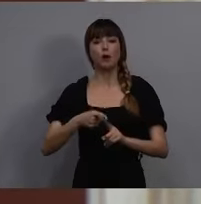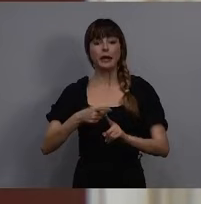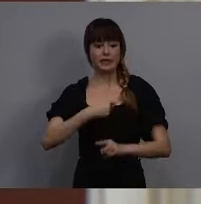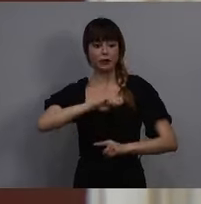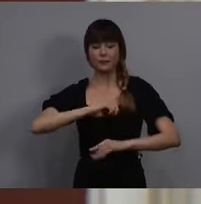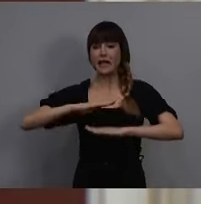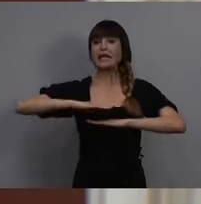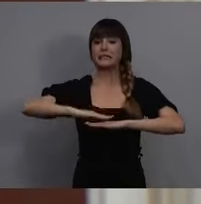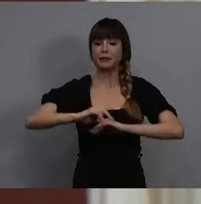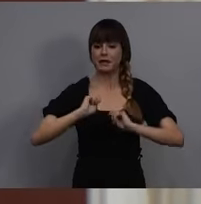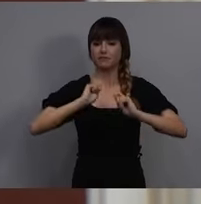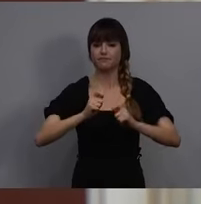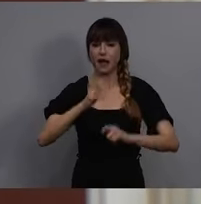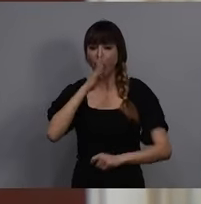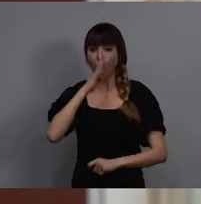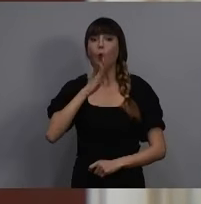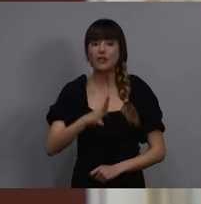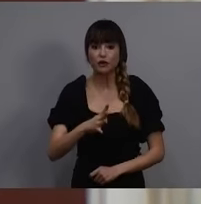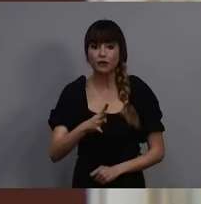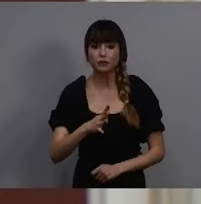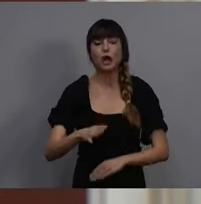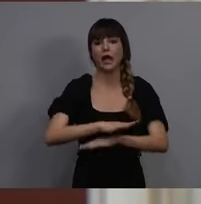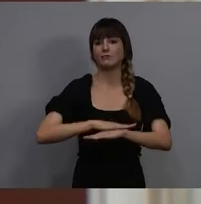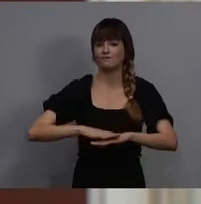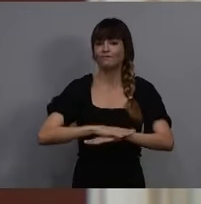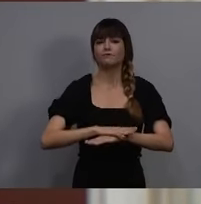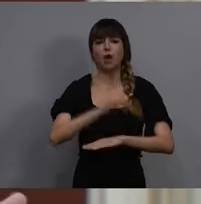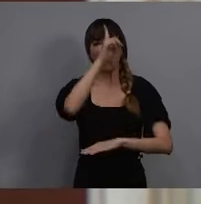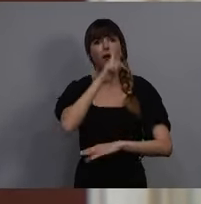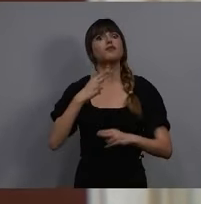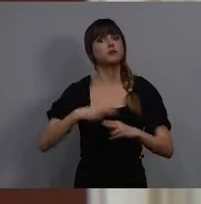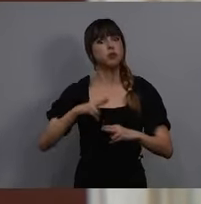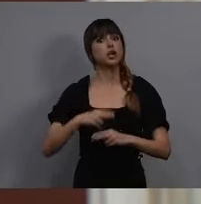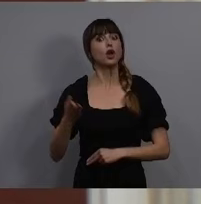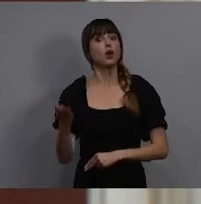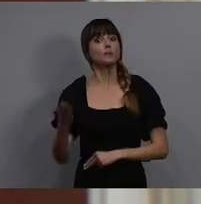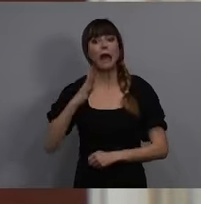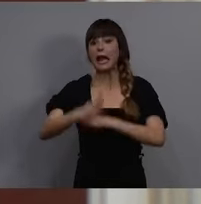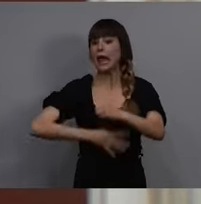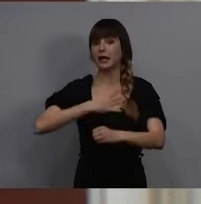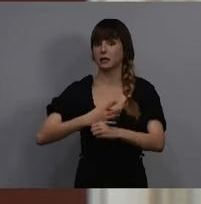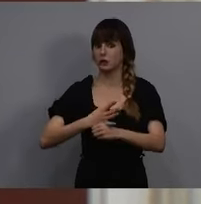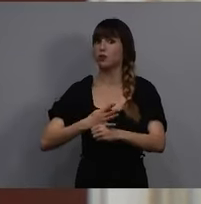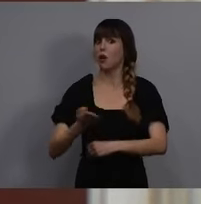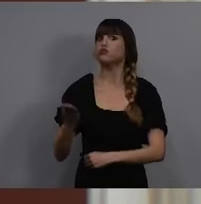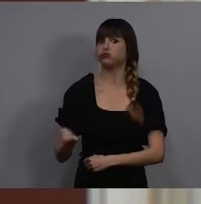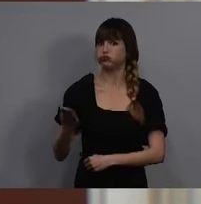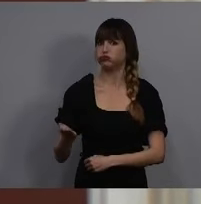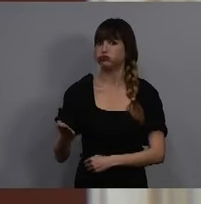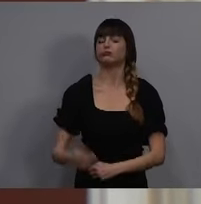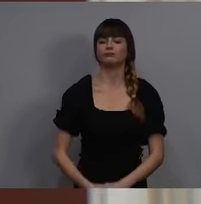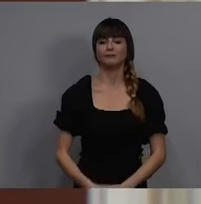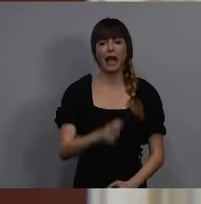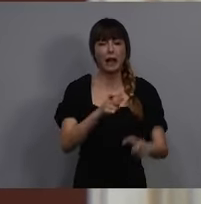país durante estos próximos 4 años un equipo de alto perfil político para una legislatura de alto perfil político